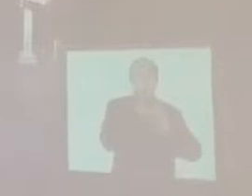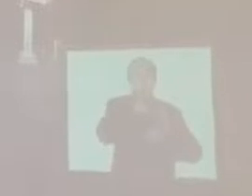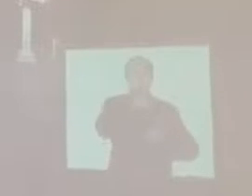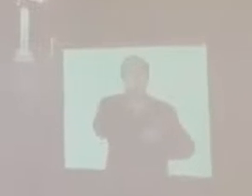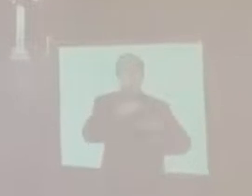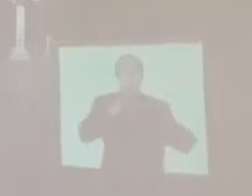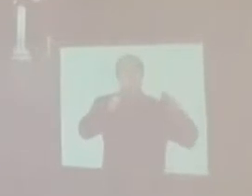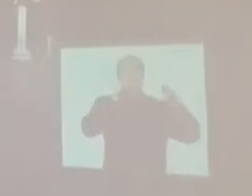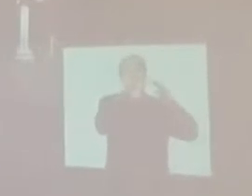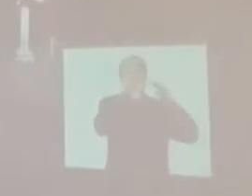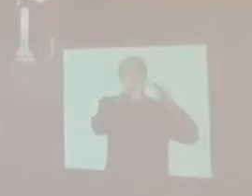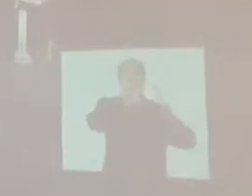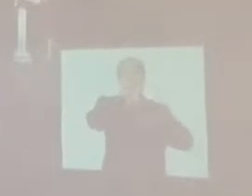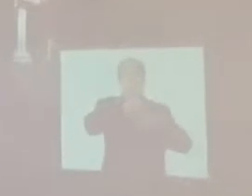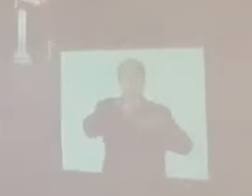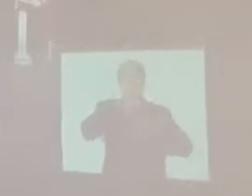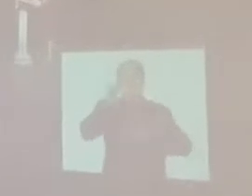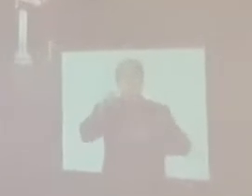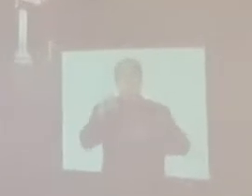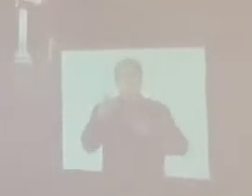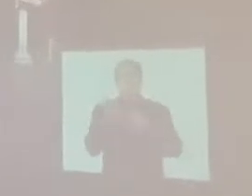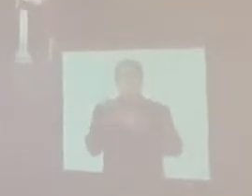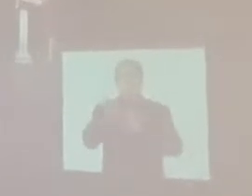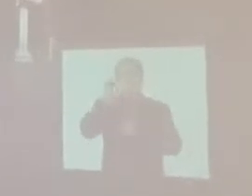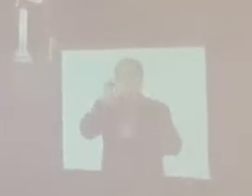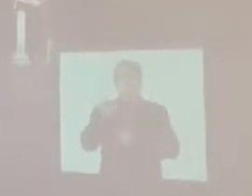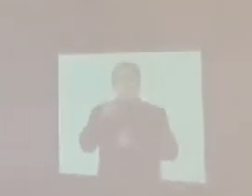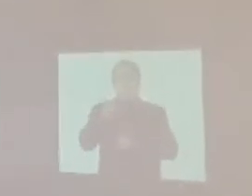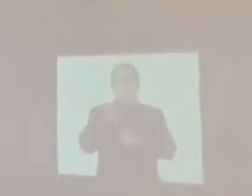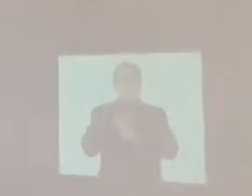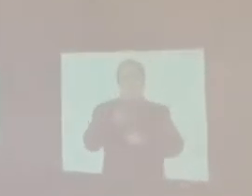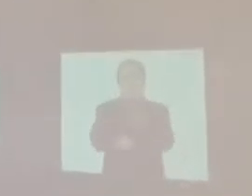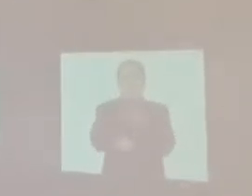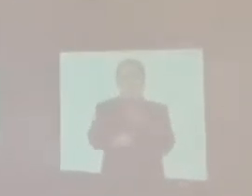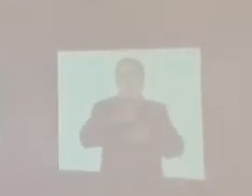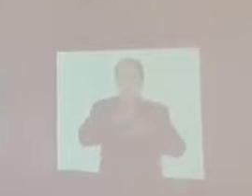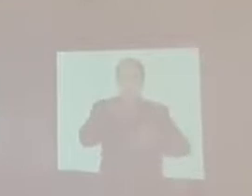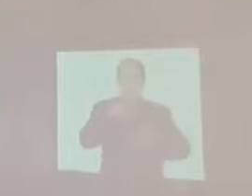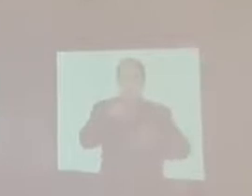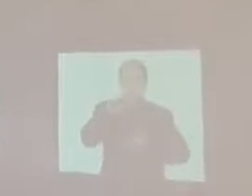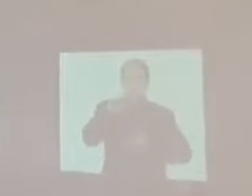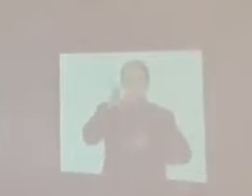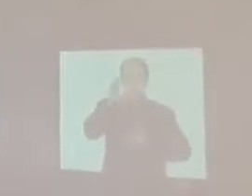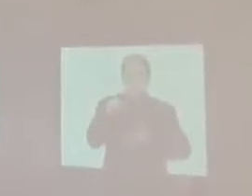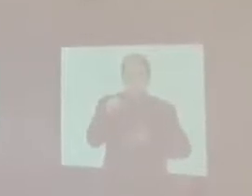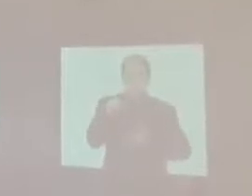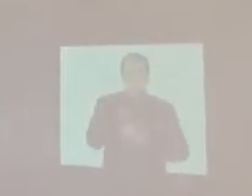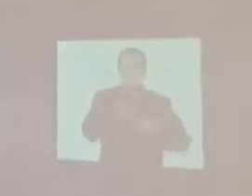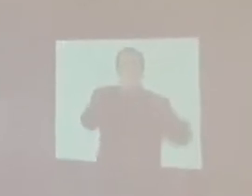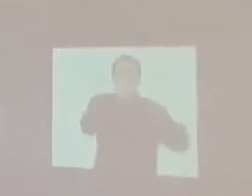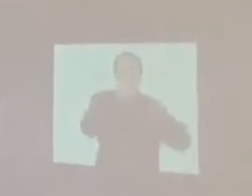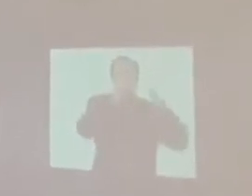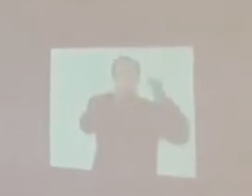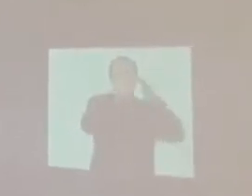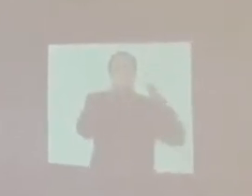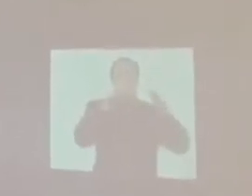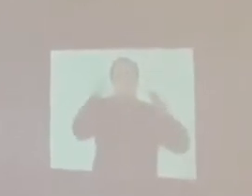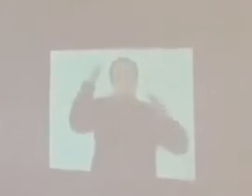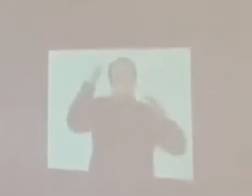Abasto, junto con Comisión Federal de Electricidad y Secretaría de Energía, muchas gracias, Rocío, la planta